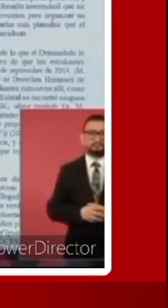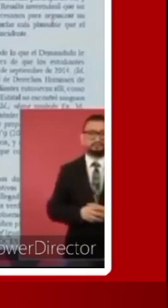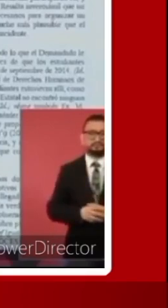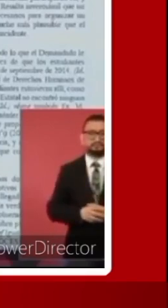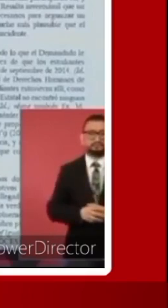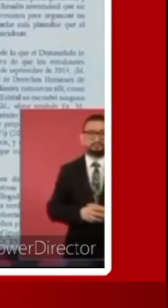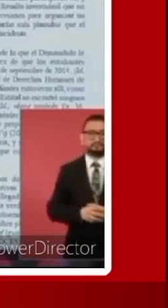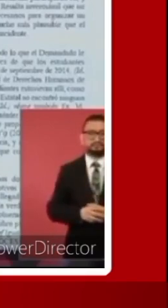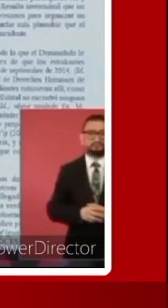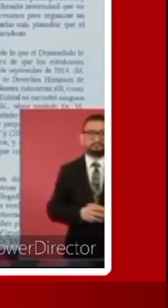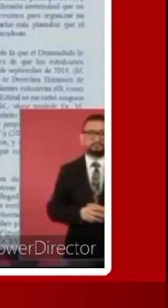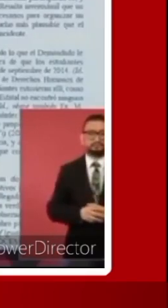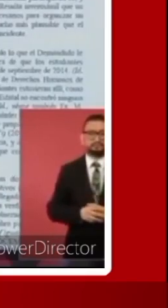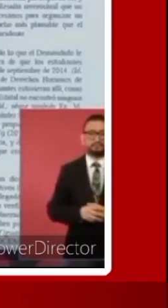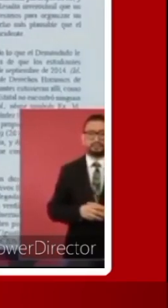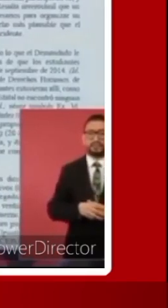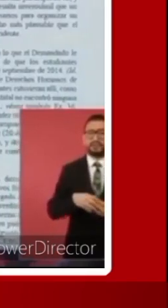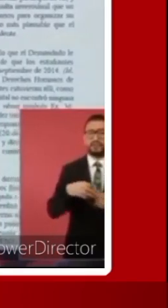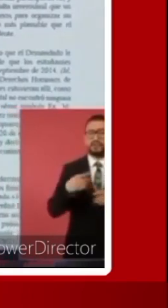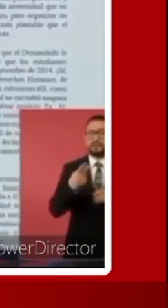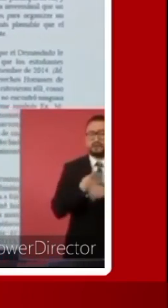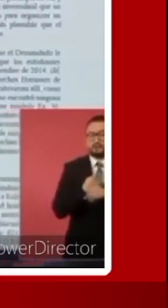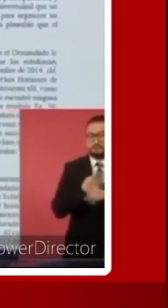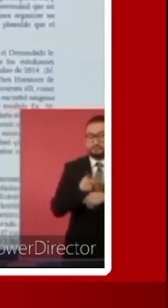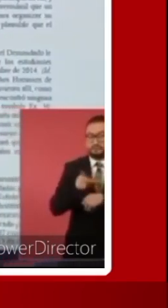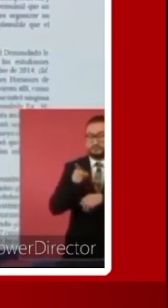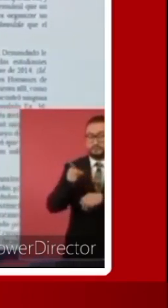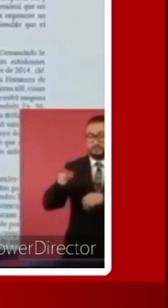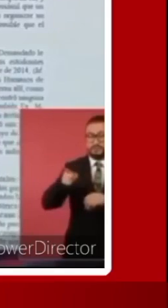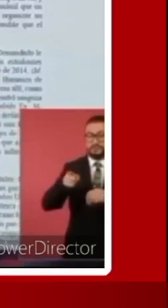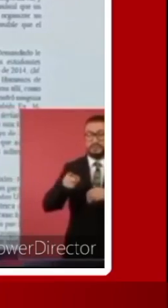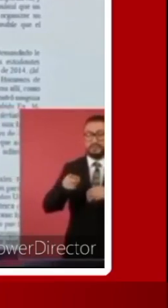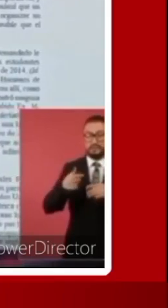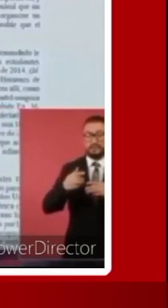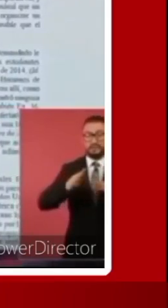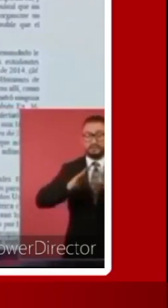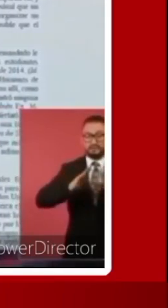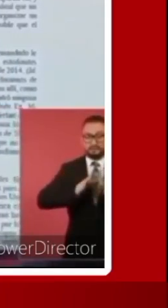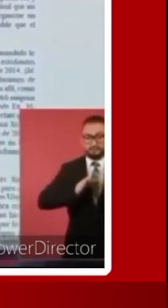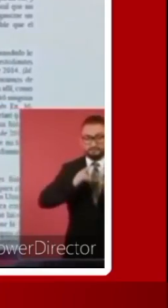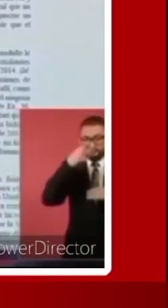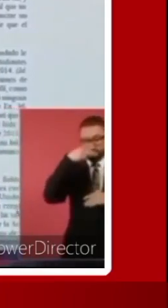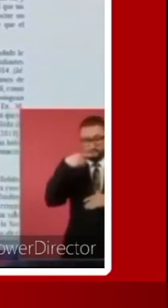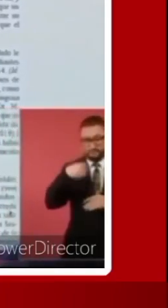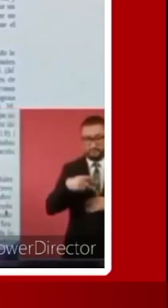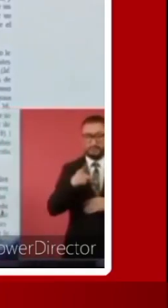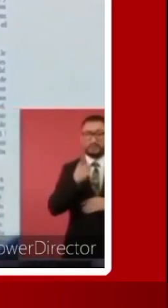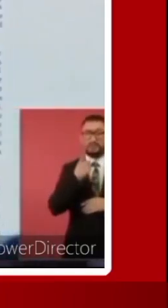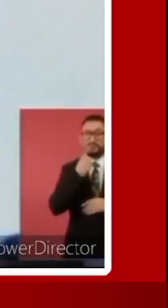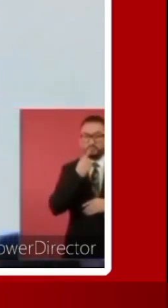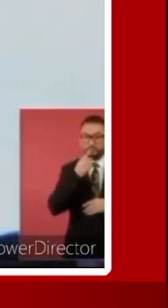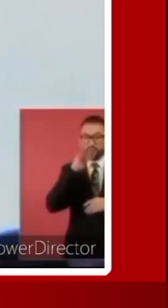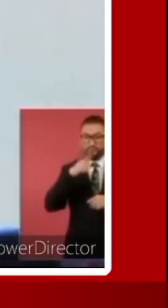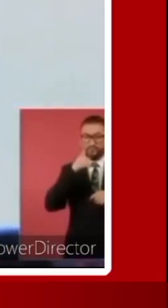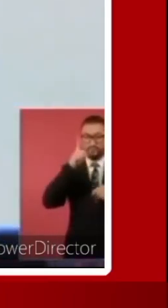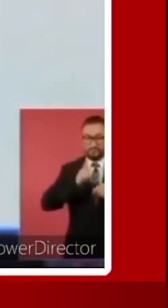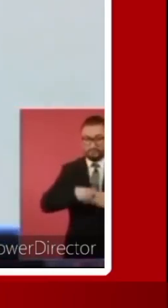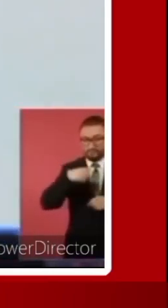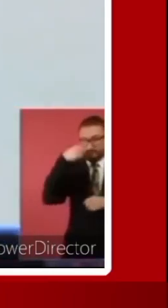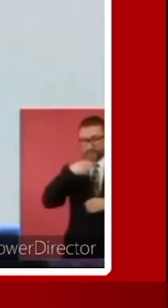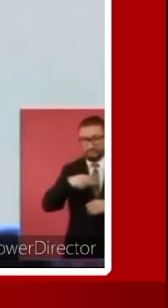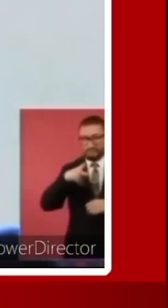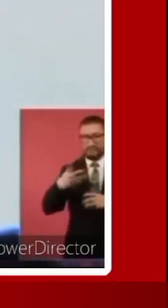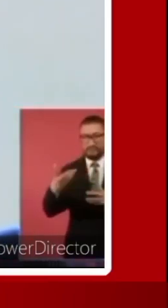policías municipales que aseguraban haber llevado a los estudiantes a la base de policía. Y fue el primero que dijo que había sido el ejército, que todo